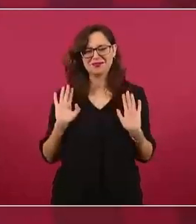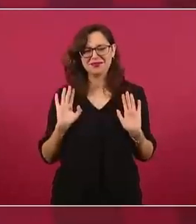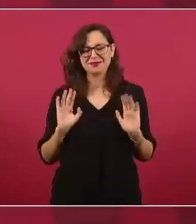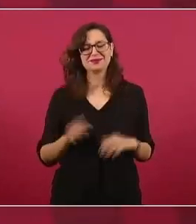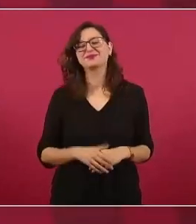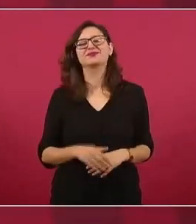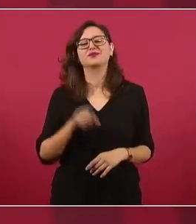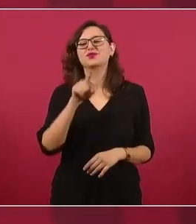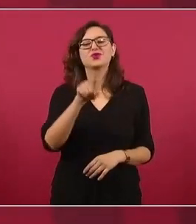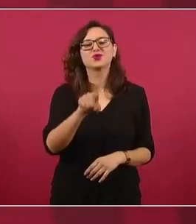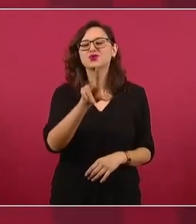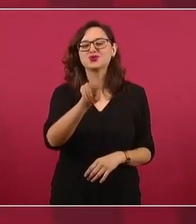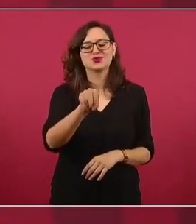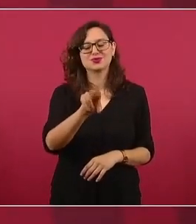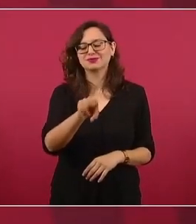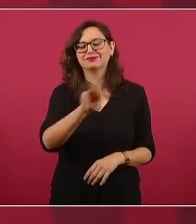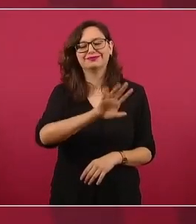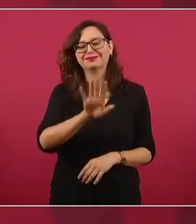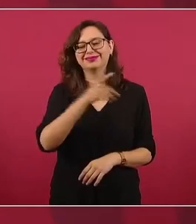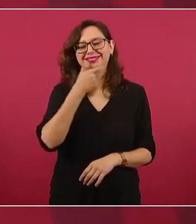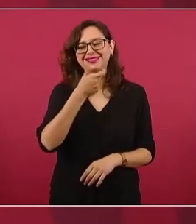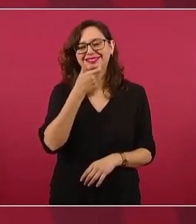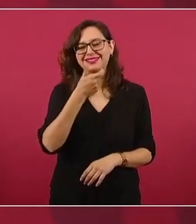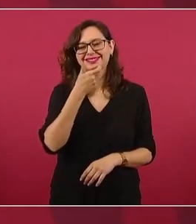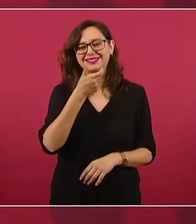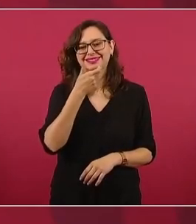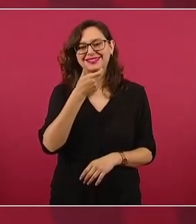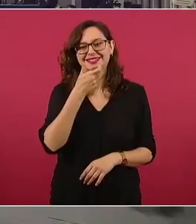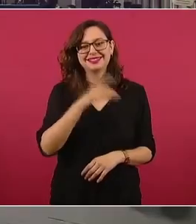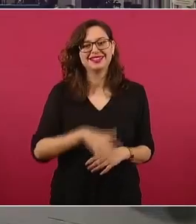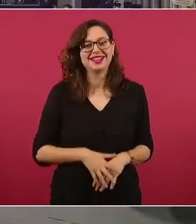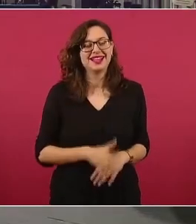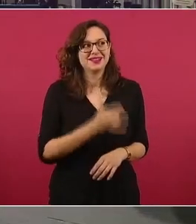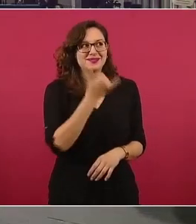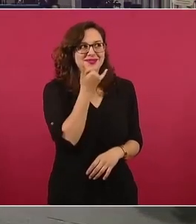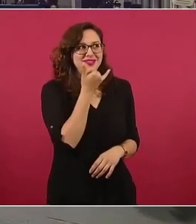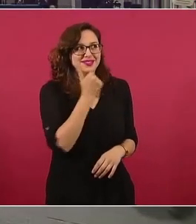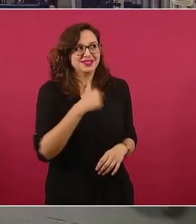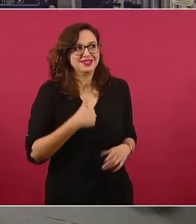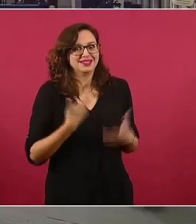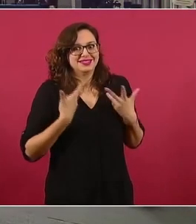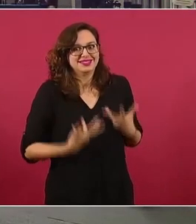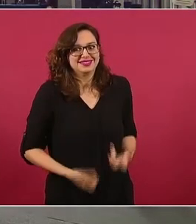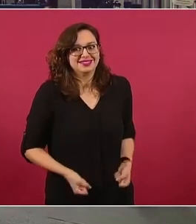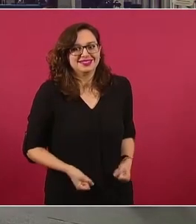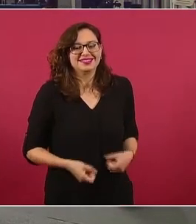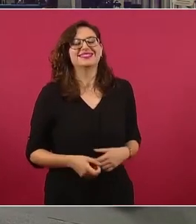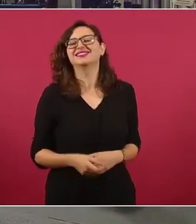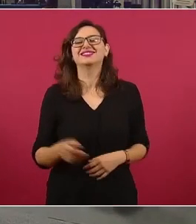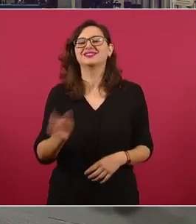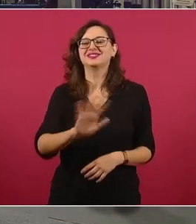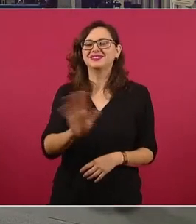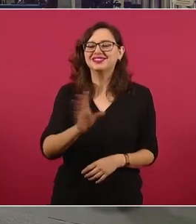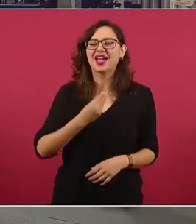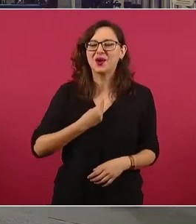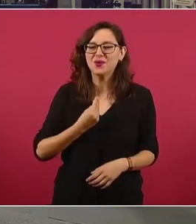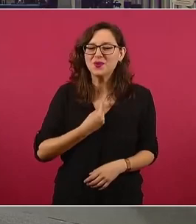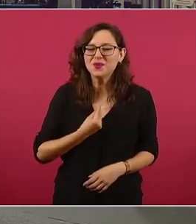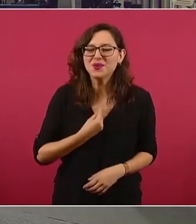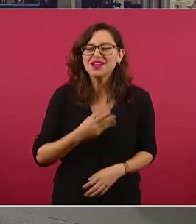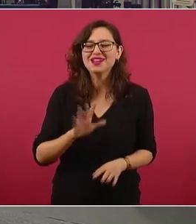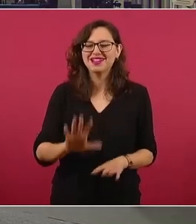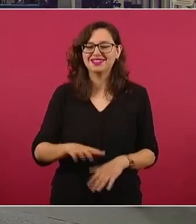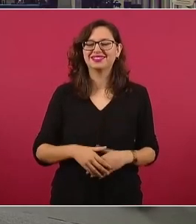No, tú no, pero lo que quiero decir es… Me había asustado, presidente. Espérate, no, es que aguanten, cada